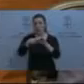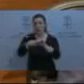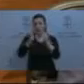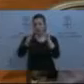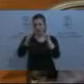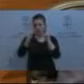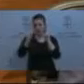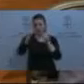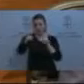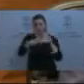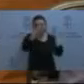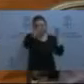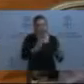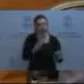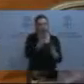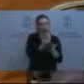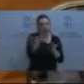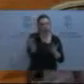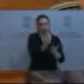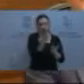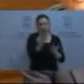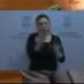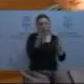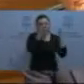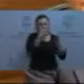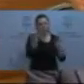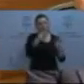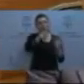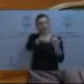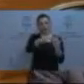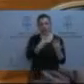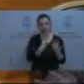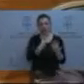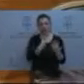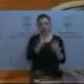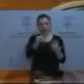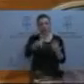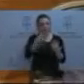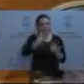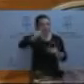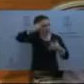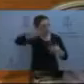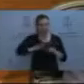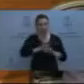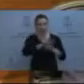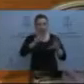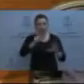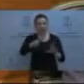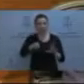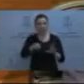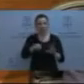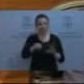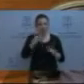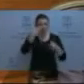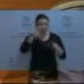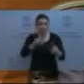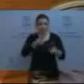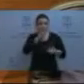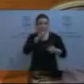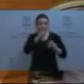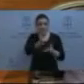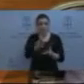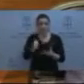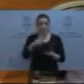Y lo que se le pide a usted es que sea transparente, que tenga determinación y que transmita certezas a los colegios, a